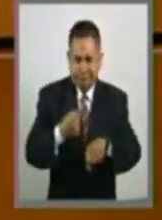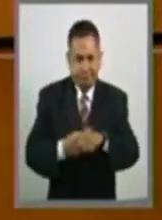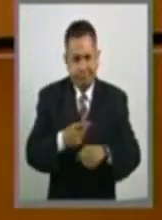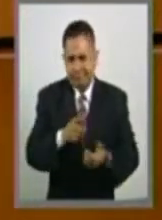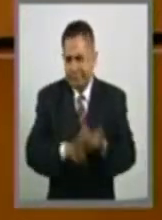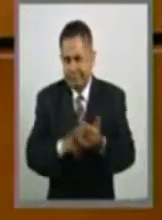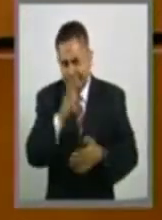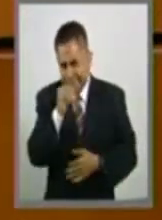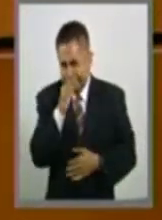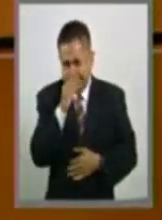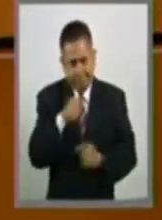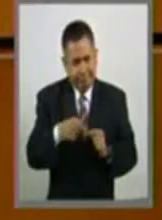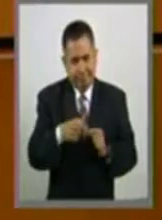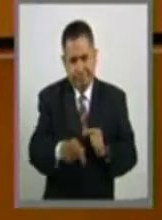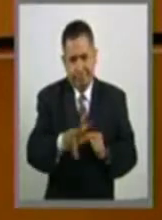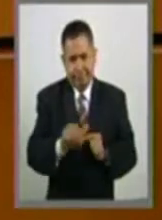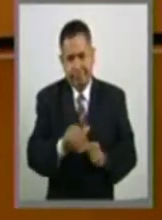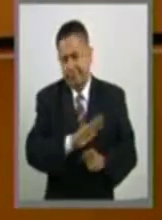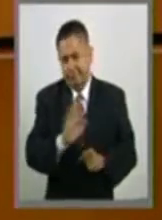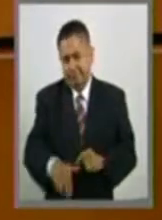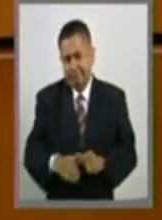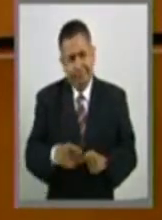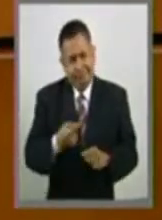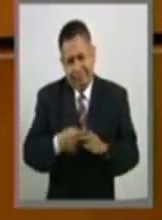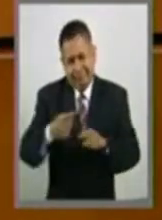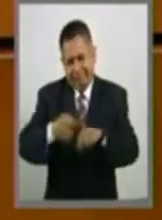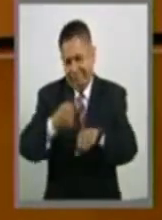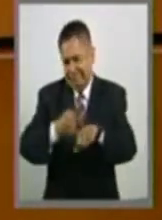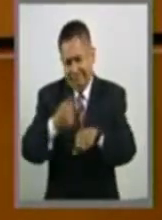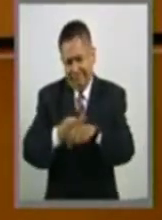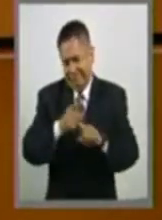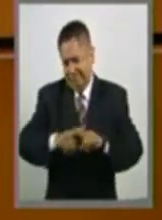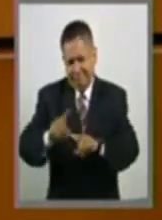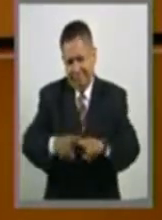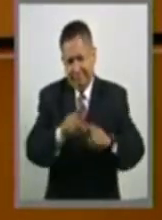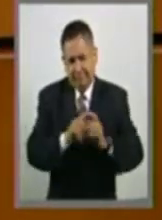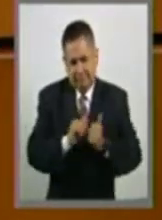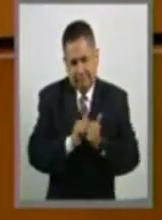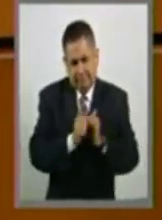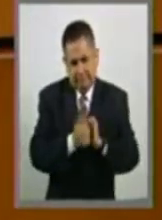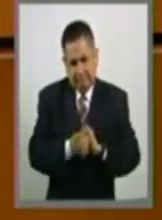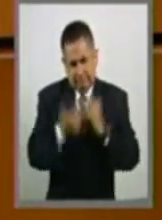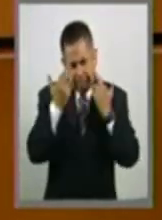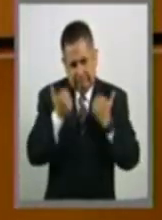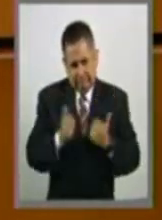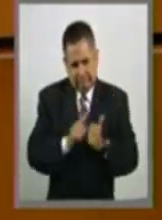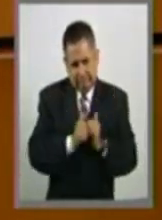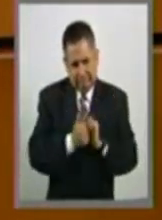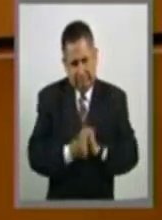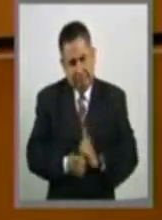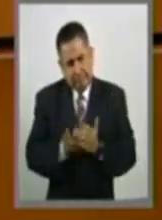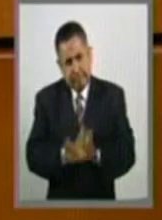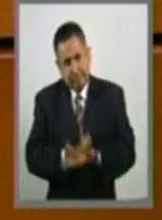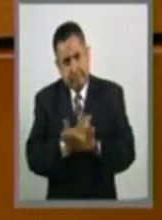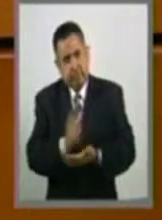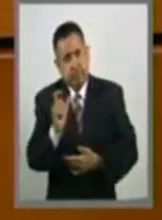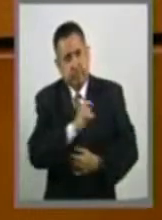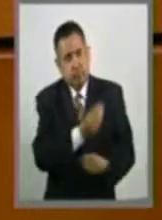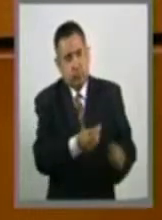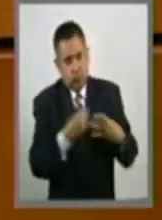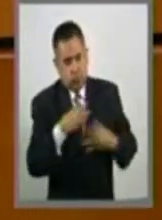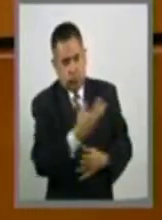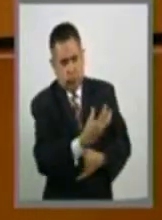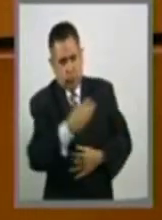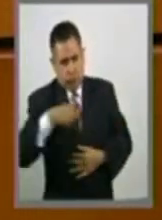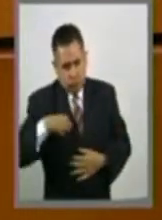insuficiencias terminales de distintos tipos, enfermedades crónicas frecuentemente en espera de un órgano o tejido que